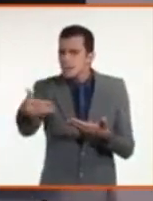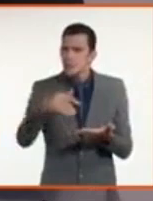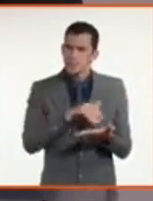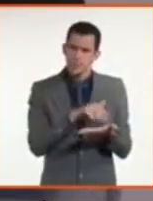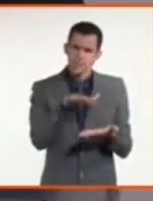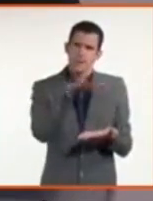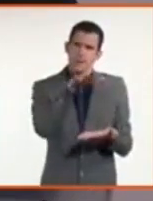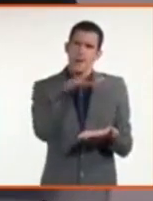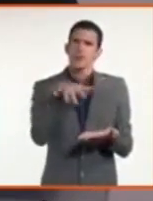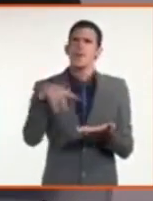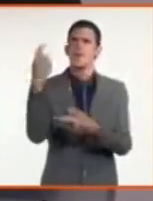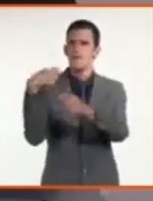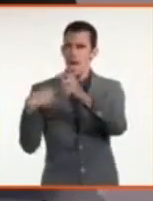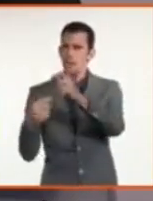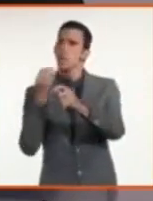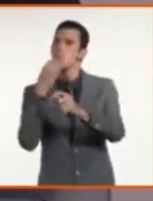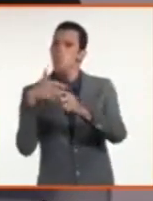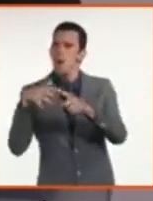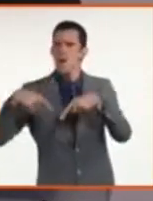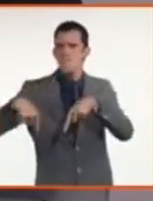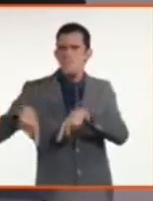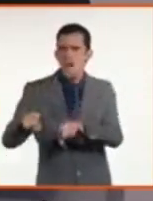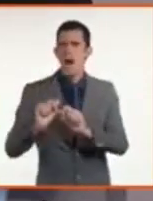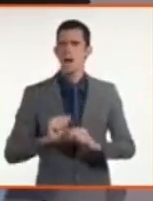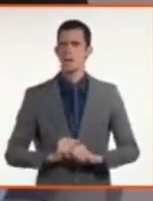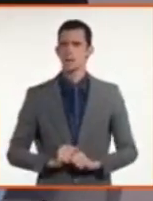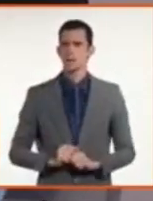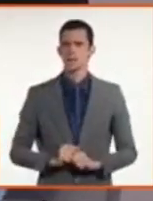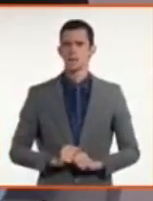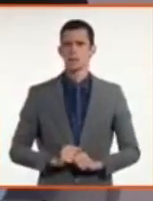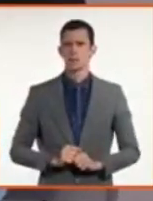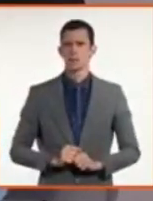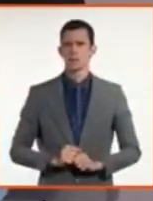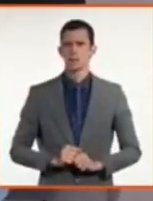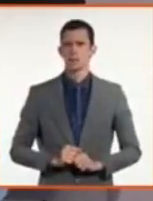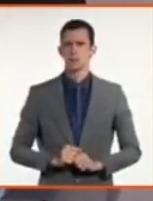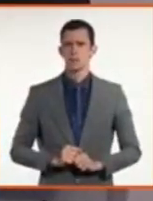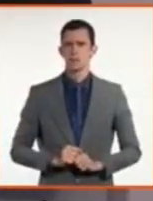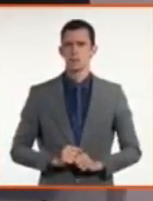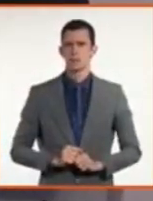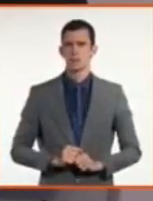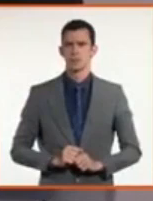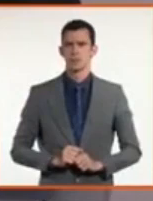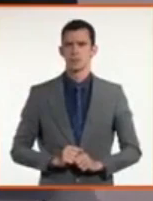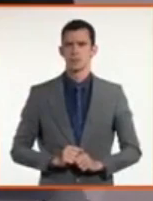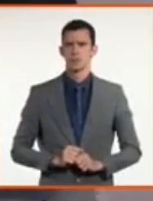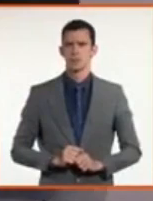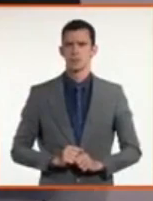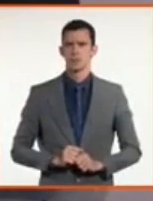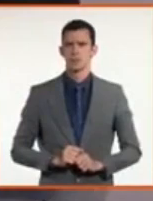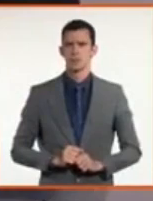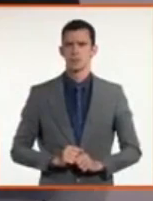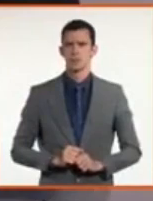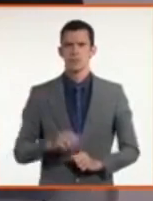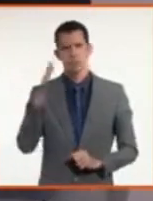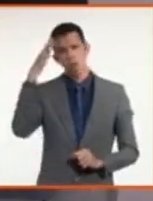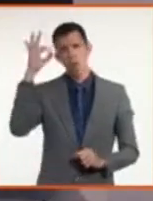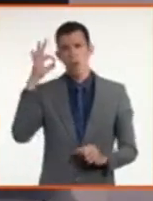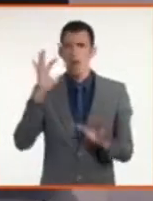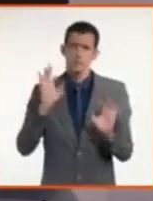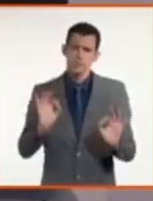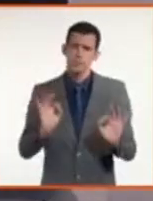divisas que tú puedes a vender en la economía por lo tanto no tenía sentido con nosotros sin haber iniciado la compra